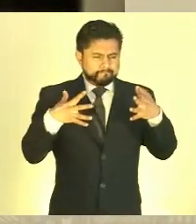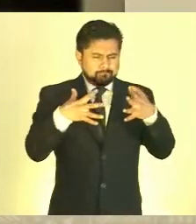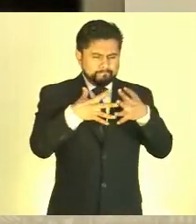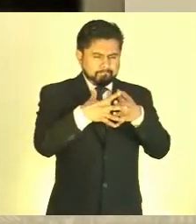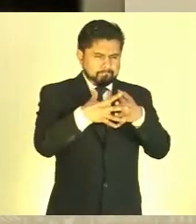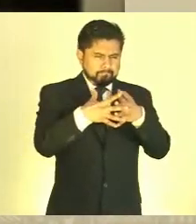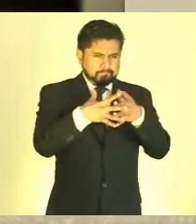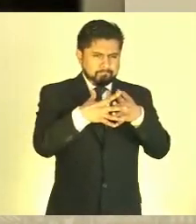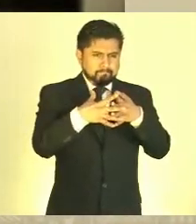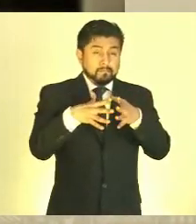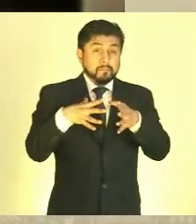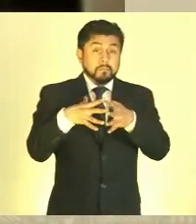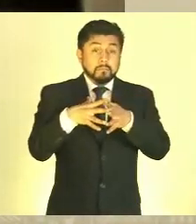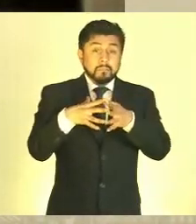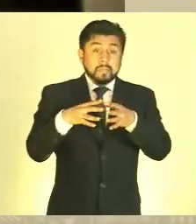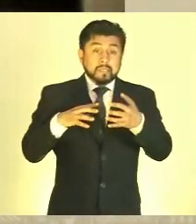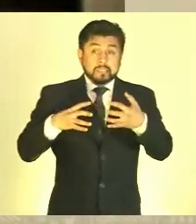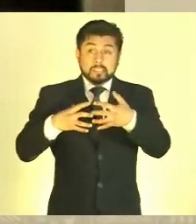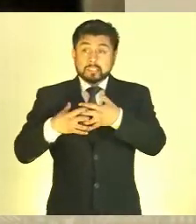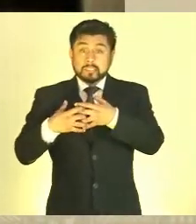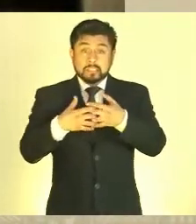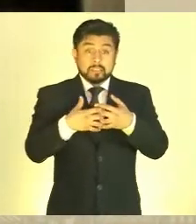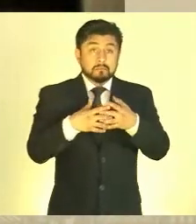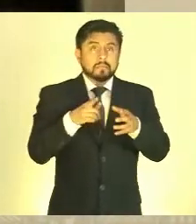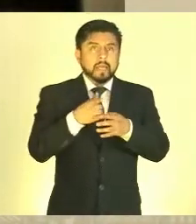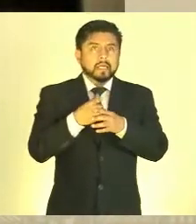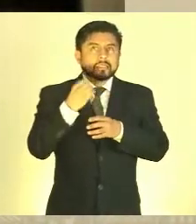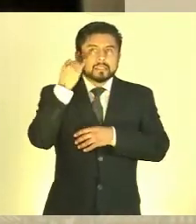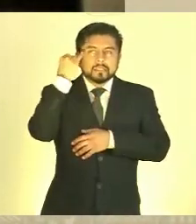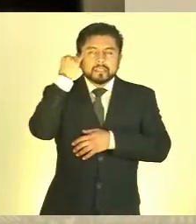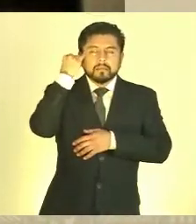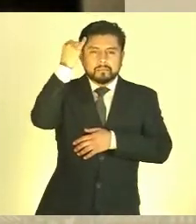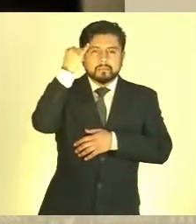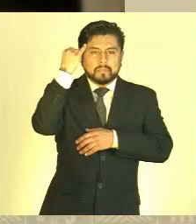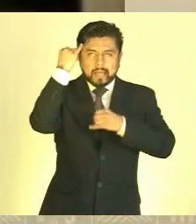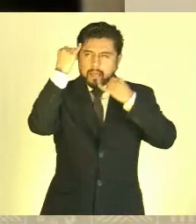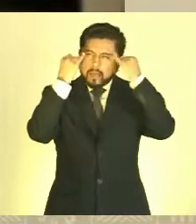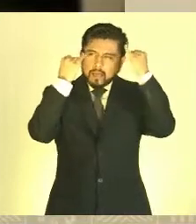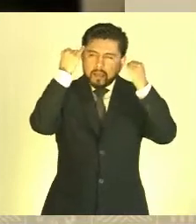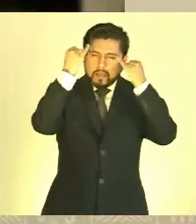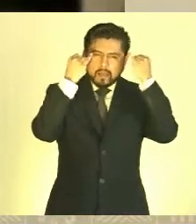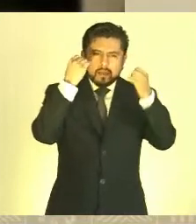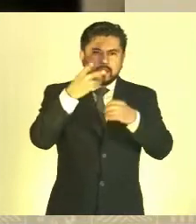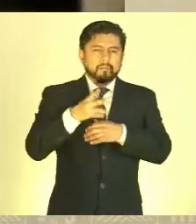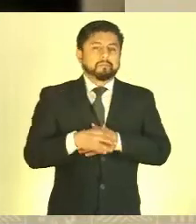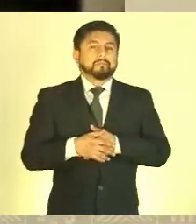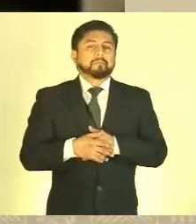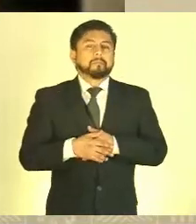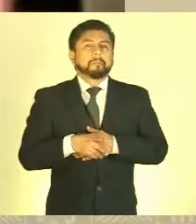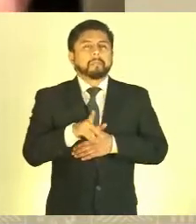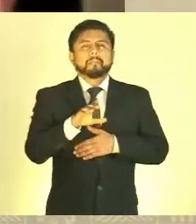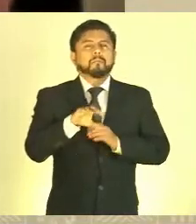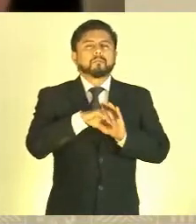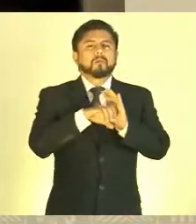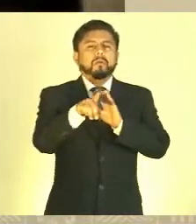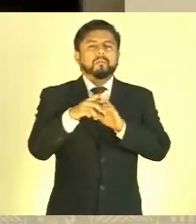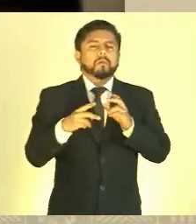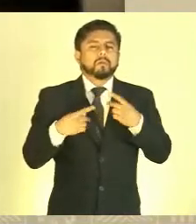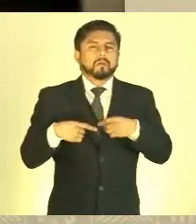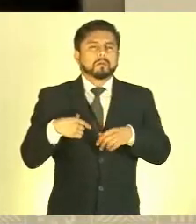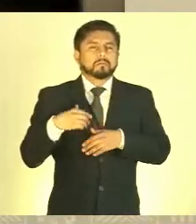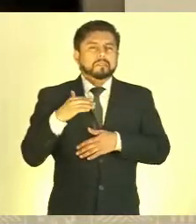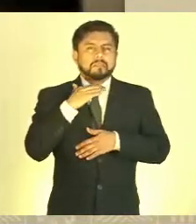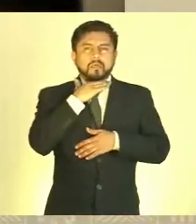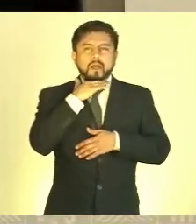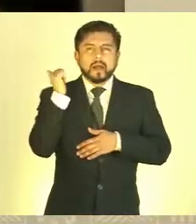darnos cuenta. ¿Hay o no hay imaginación ahí, ¿no? Y todos los científicos, incluso los alemanes más